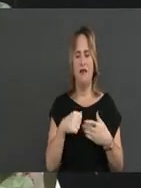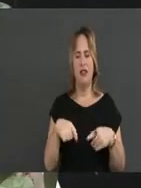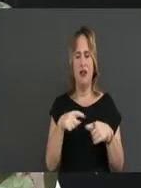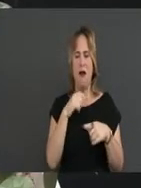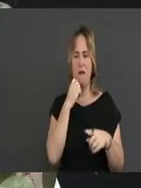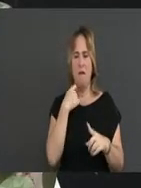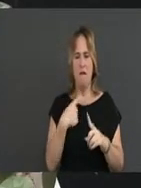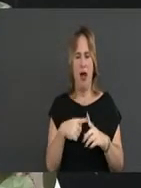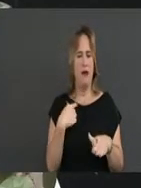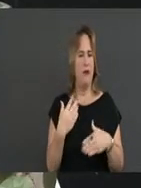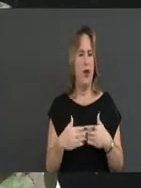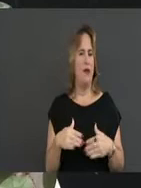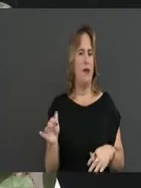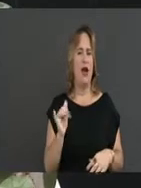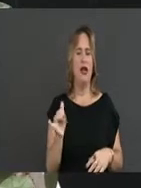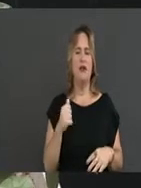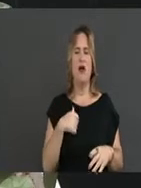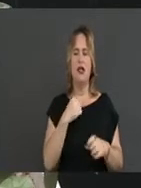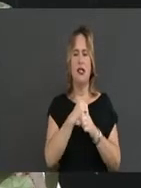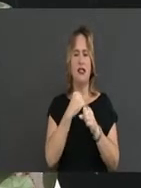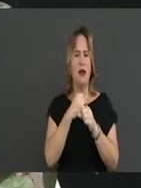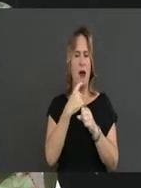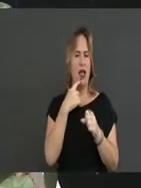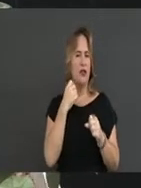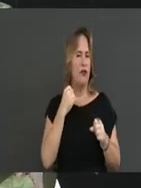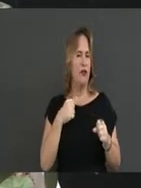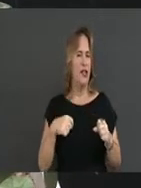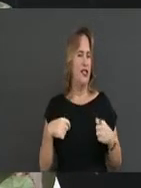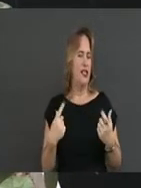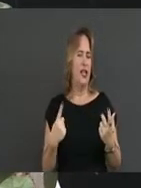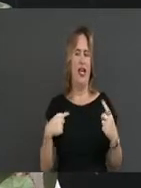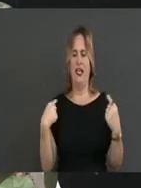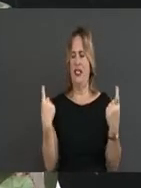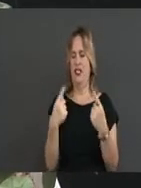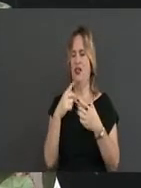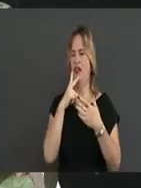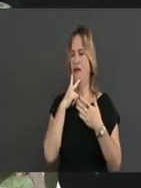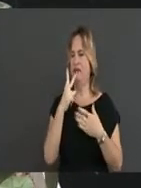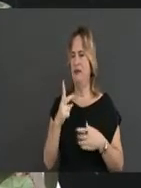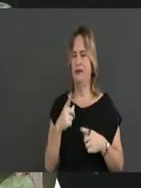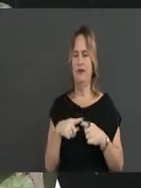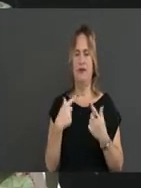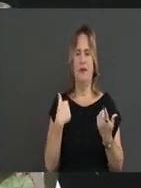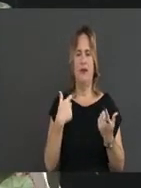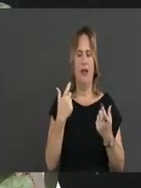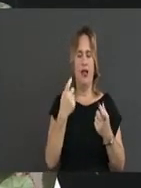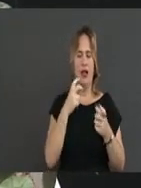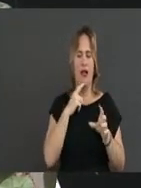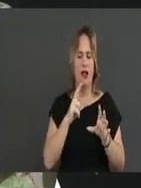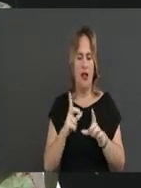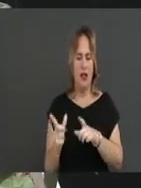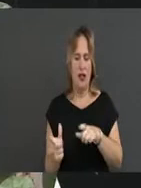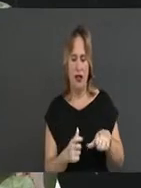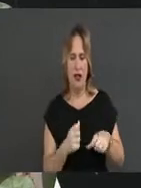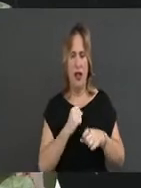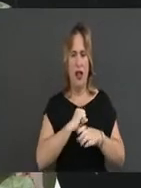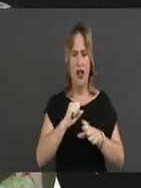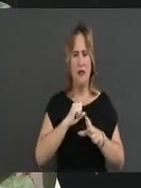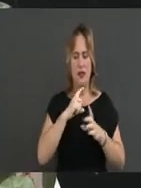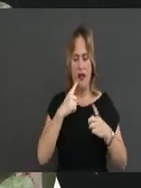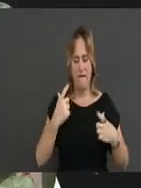más afectados. También se está trabajando muy fuerte en todos los demás servicios, como es la desobstrucción, la limpieza de